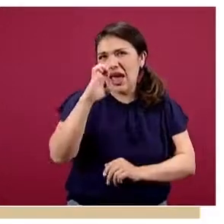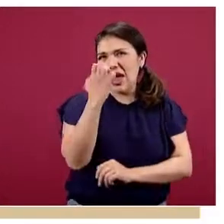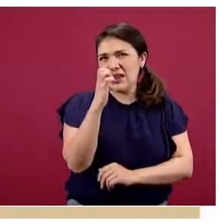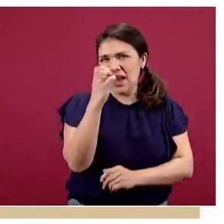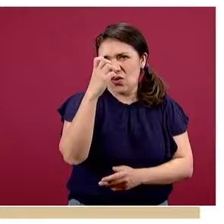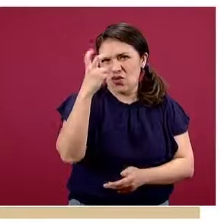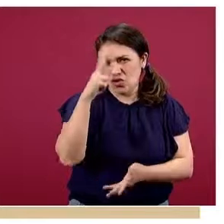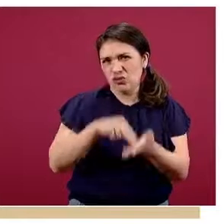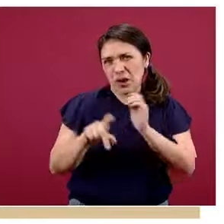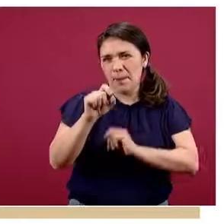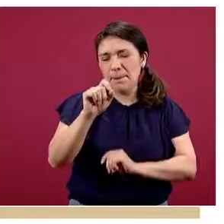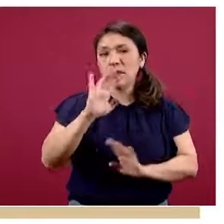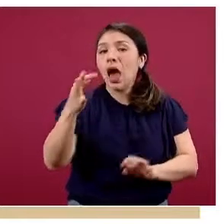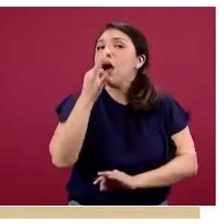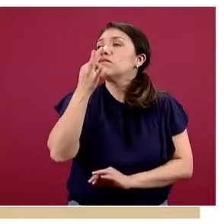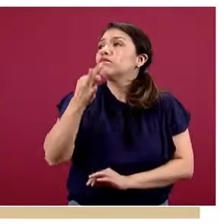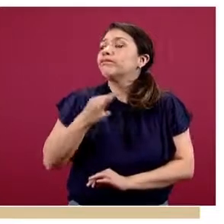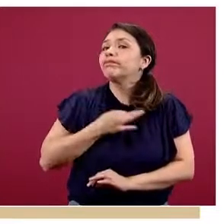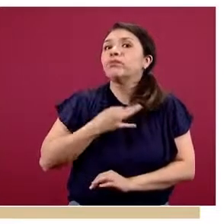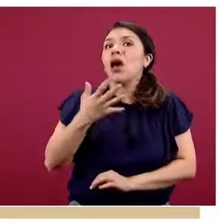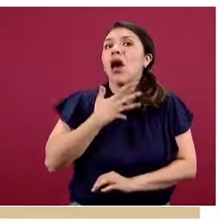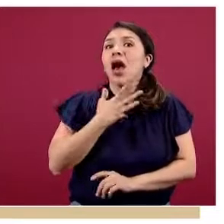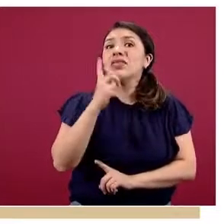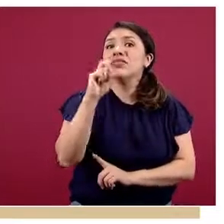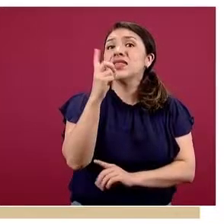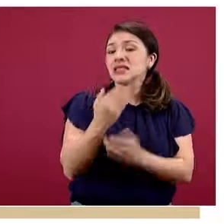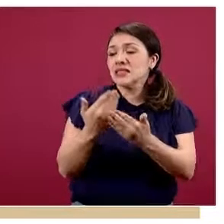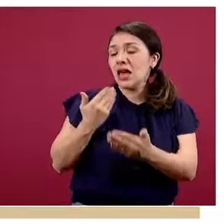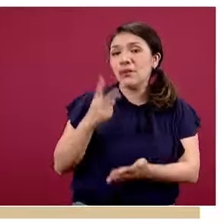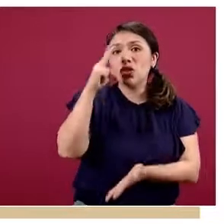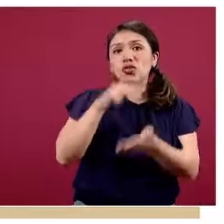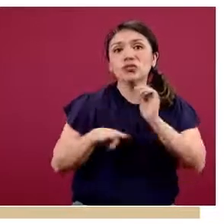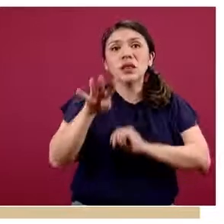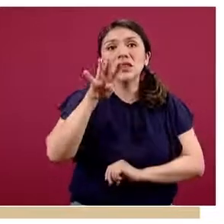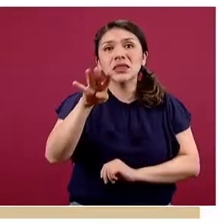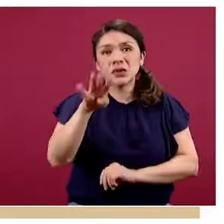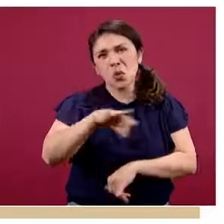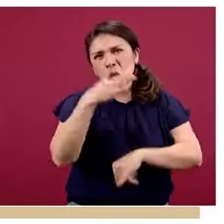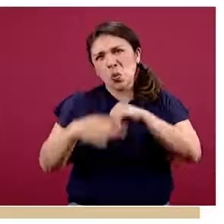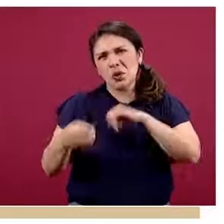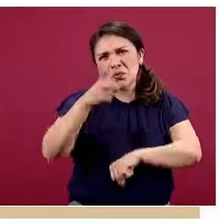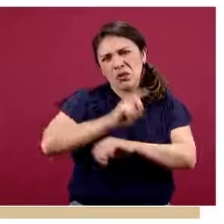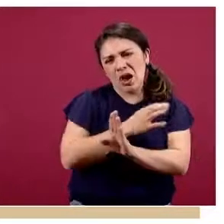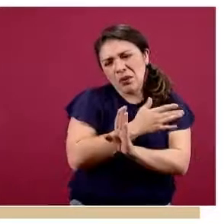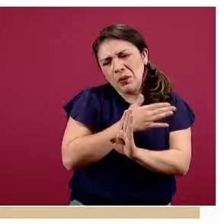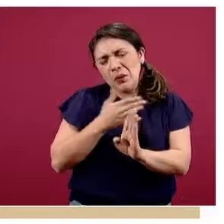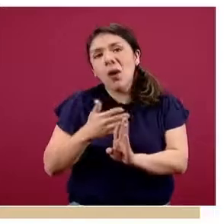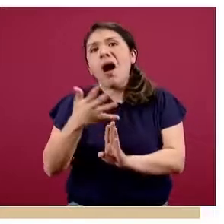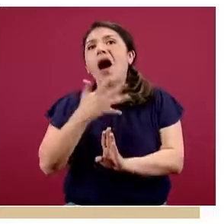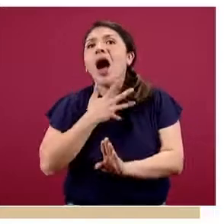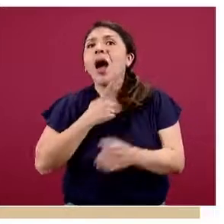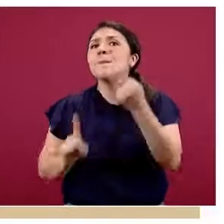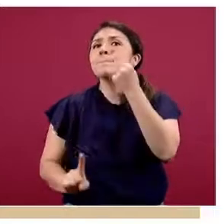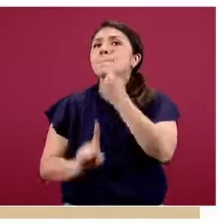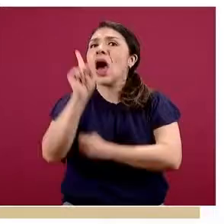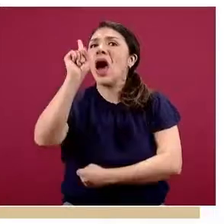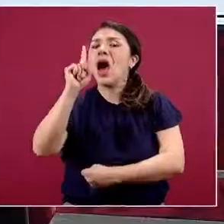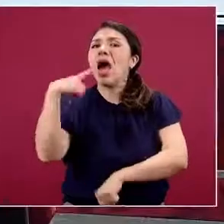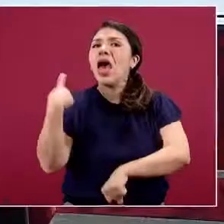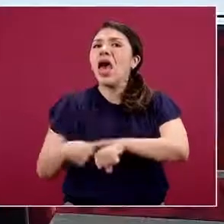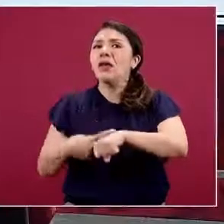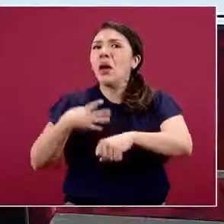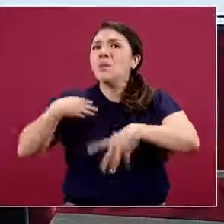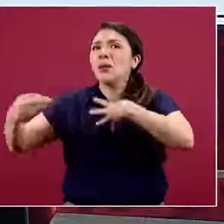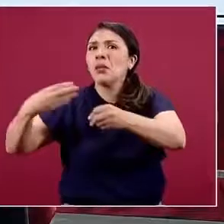enero, porque teníamos la notificación del diciembre del 2019, de los últimos días de diciembre de 2019, que había un nuevo